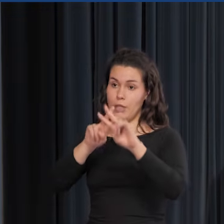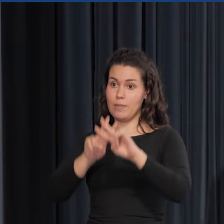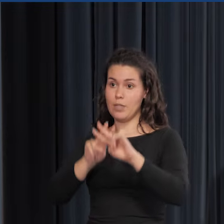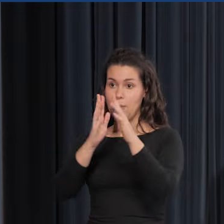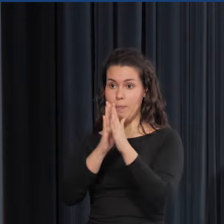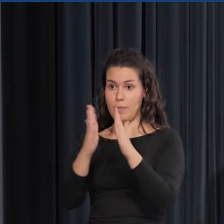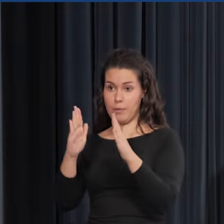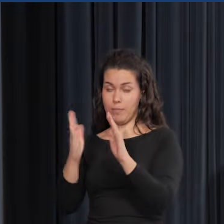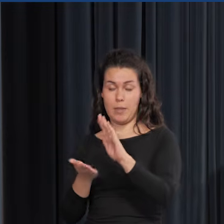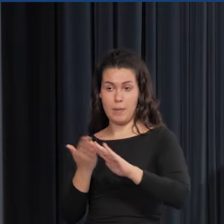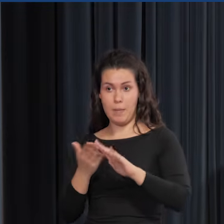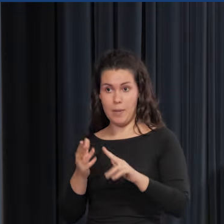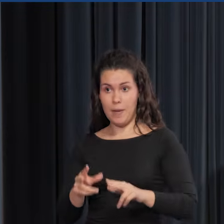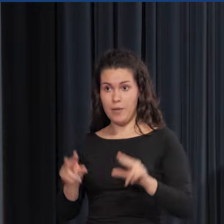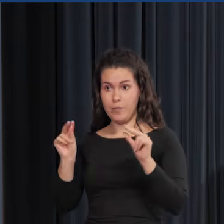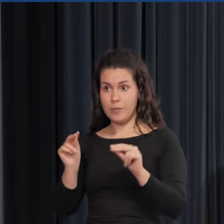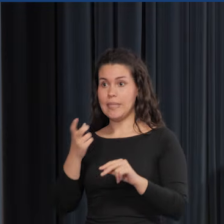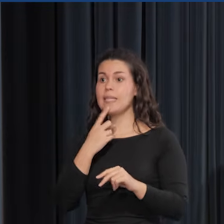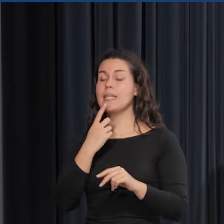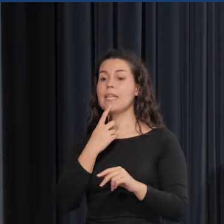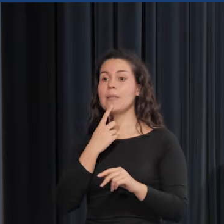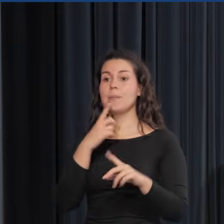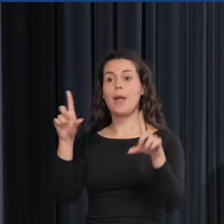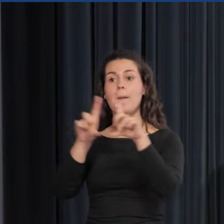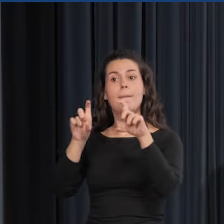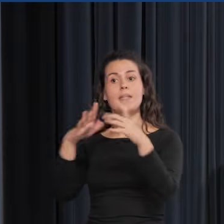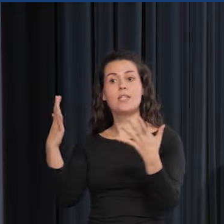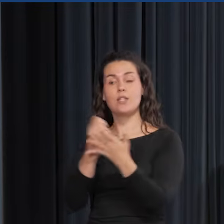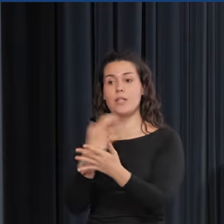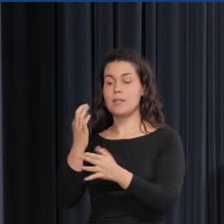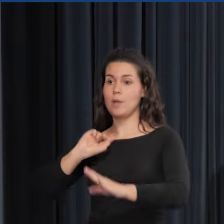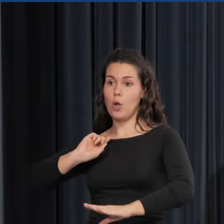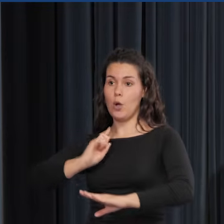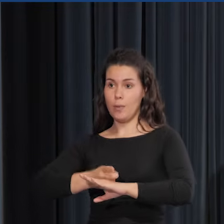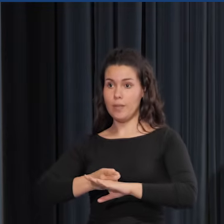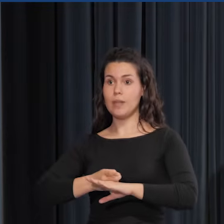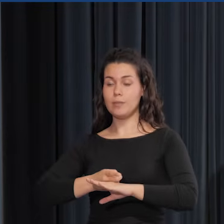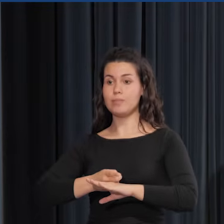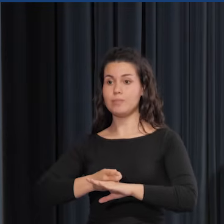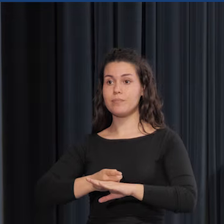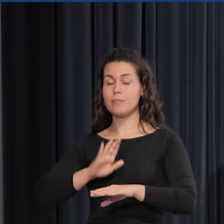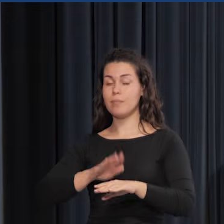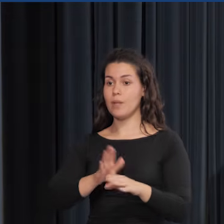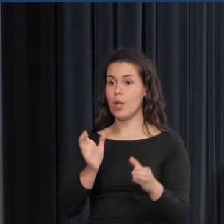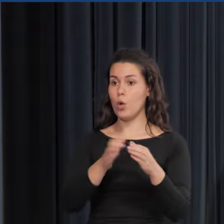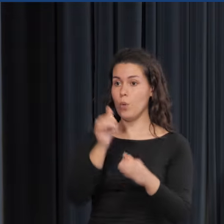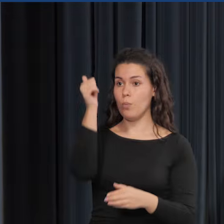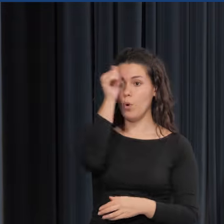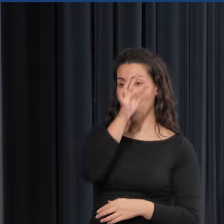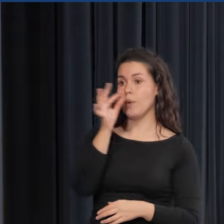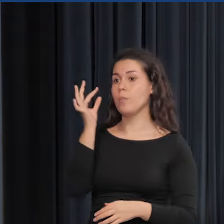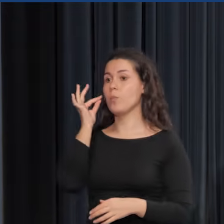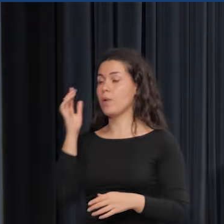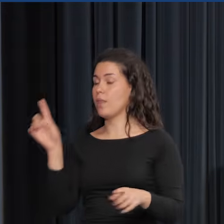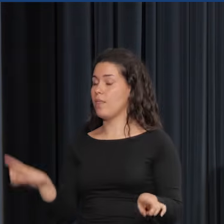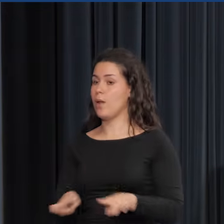terminar, que todas las empresas están obligadas a respetar la igualdad de trato y de oportunidades independientemente del tamaño que